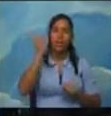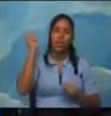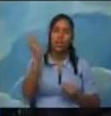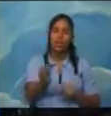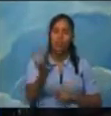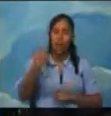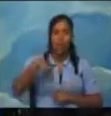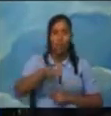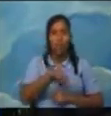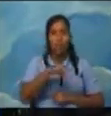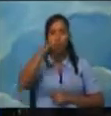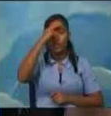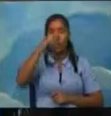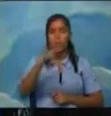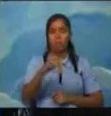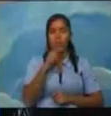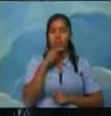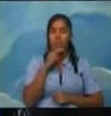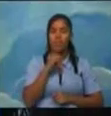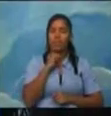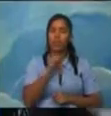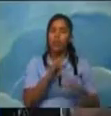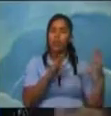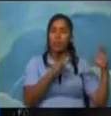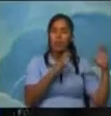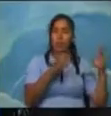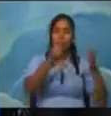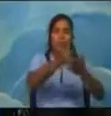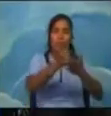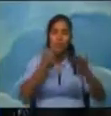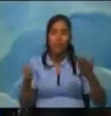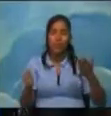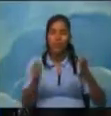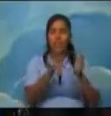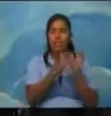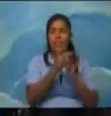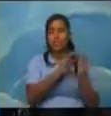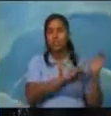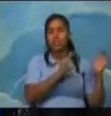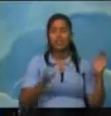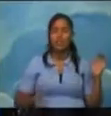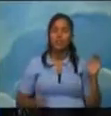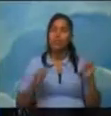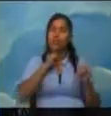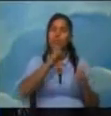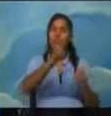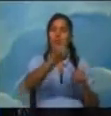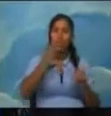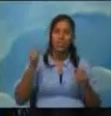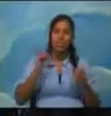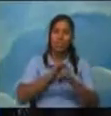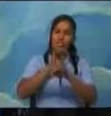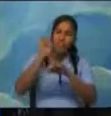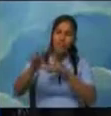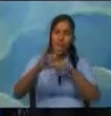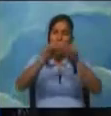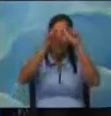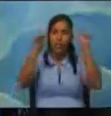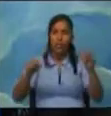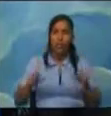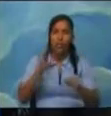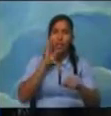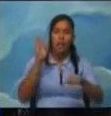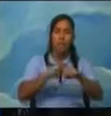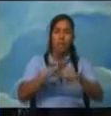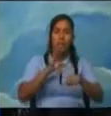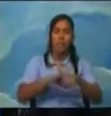vuestros padres. Es una esperanza, una puerta abierta. Jesucristo es la puerta. Deje la idolatría, deje el